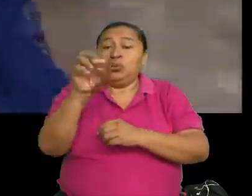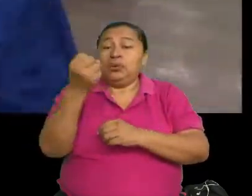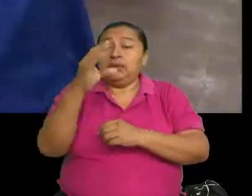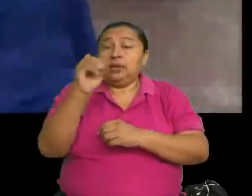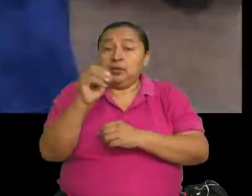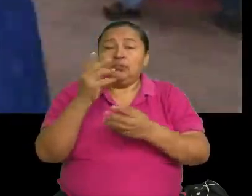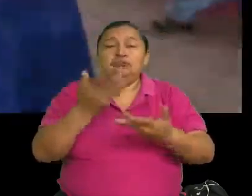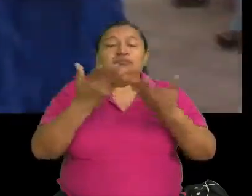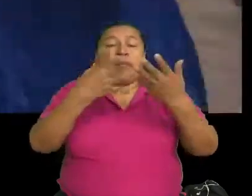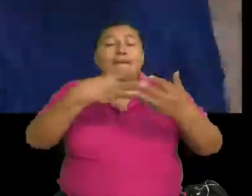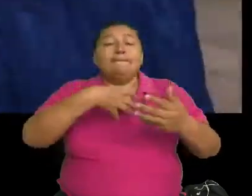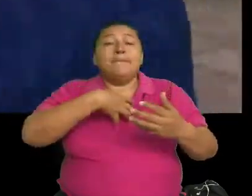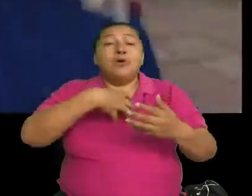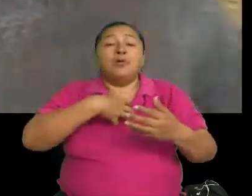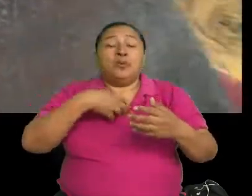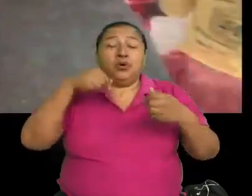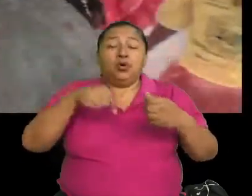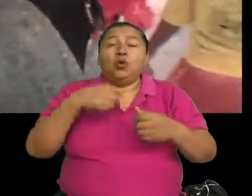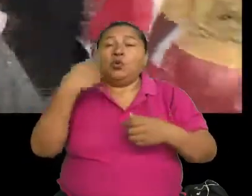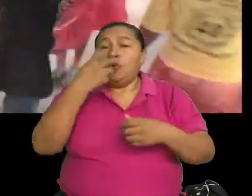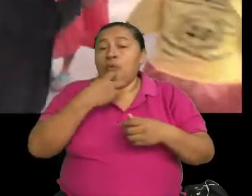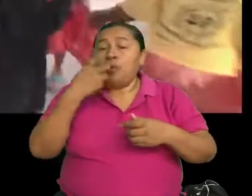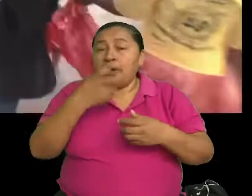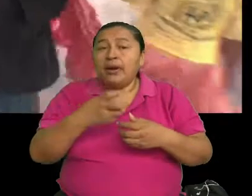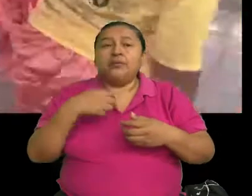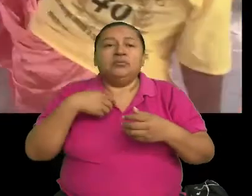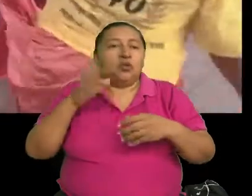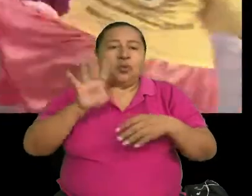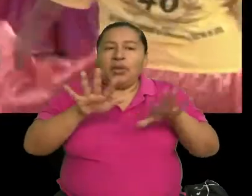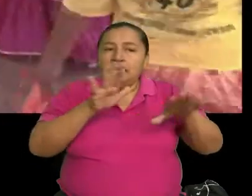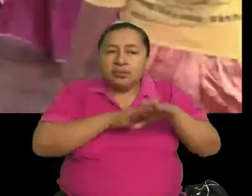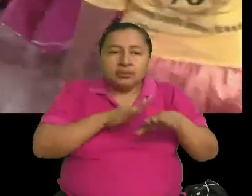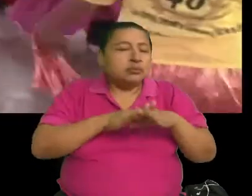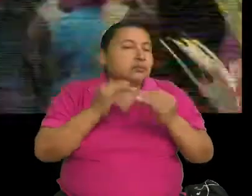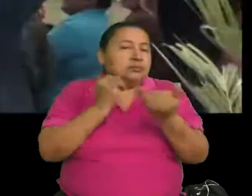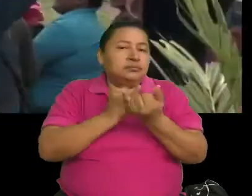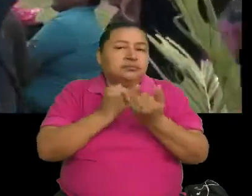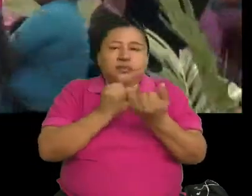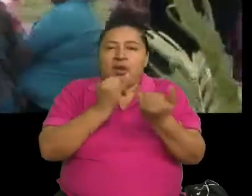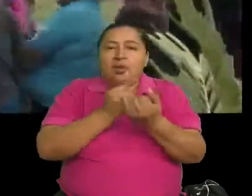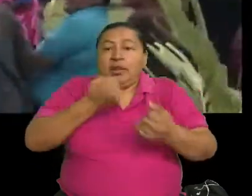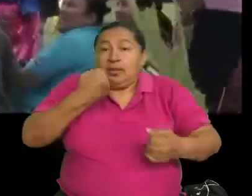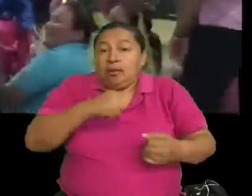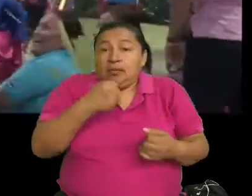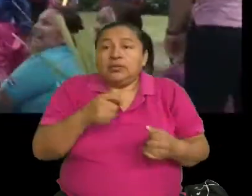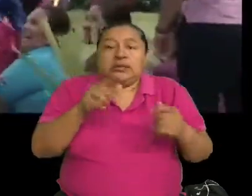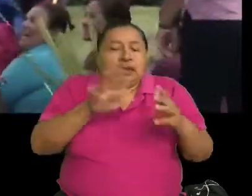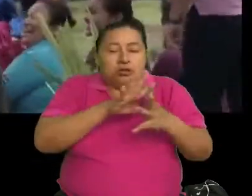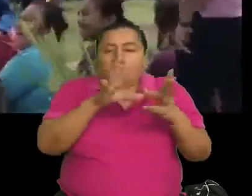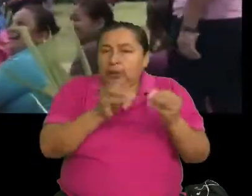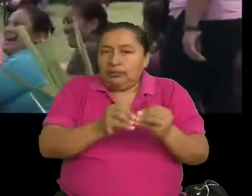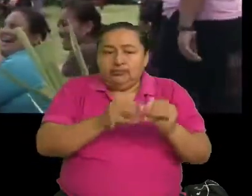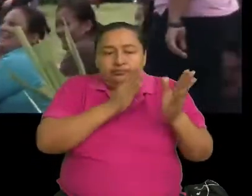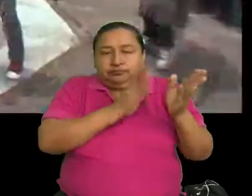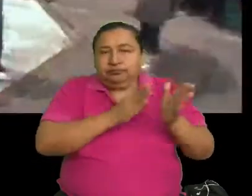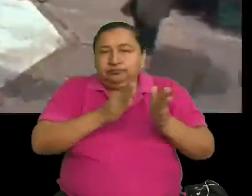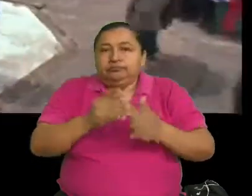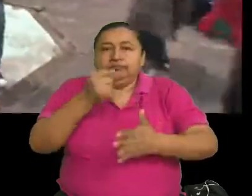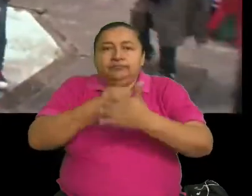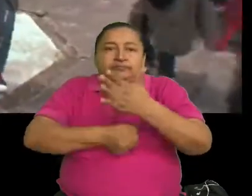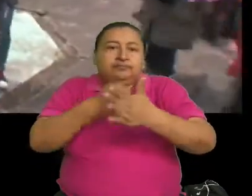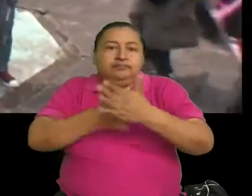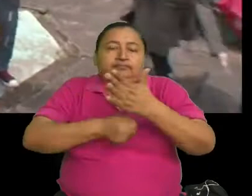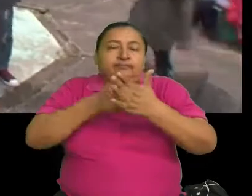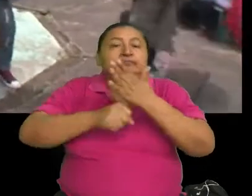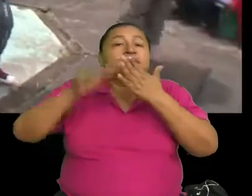Cultura, Patrimonio Oral Intangible, así como el huehuense. Y está completo. Está inalterable. Es la resistencia indígena.